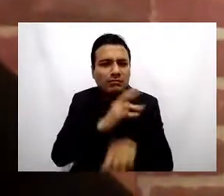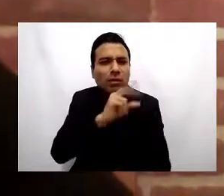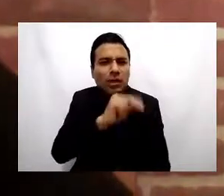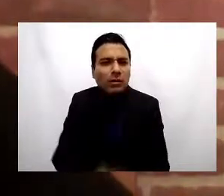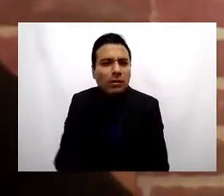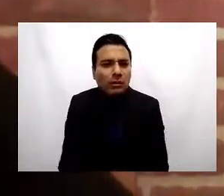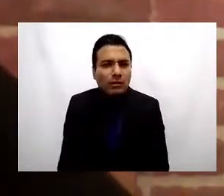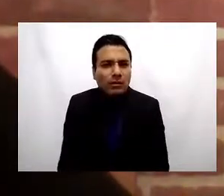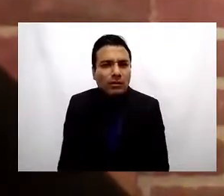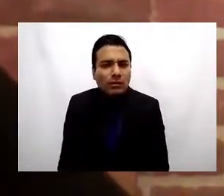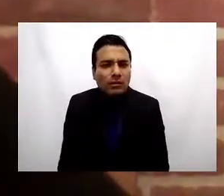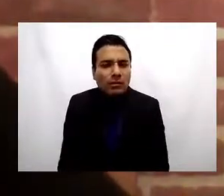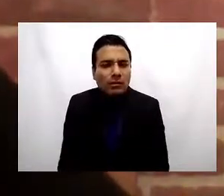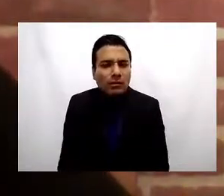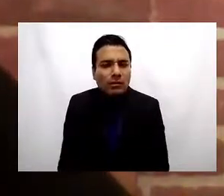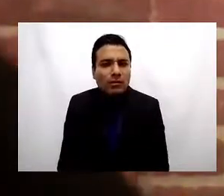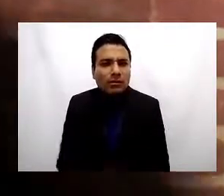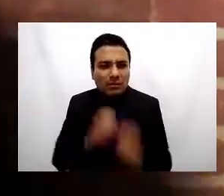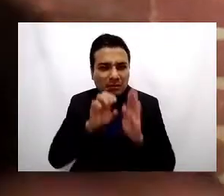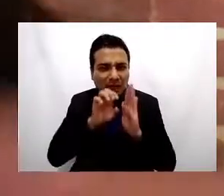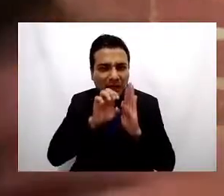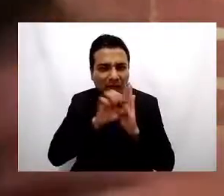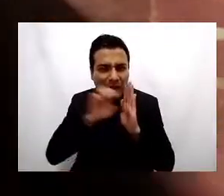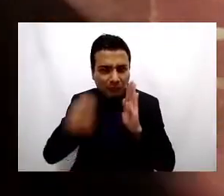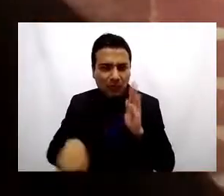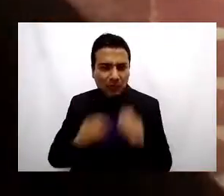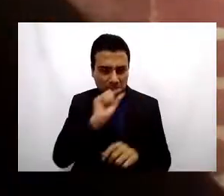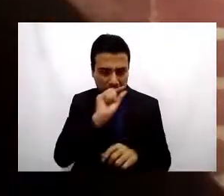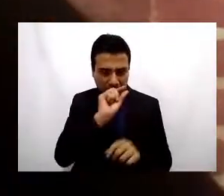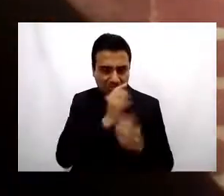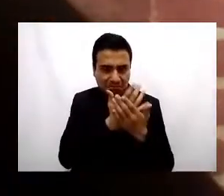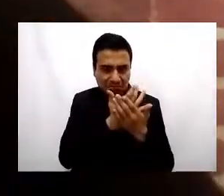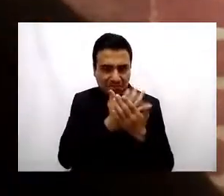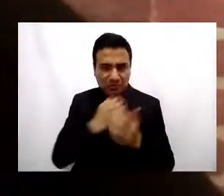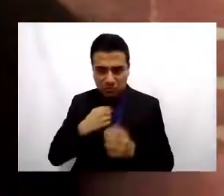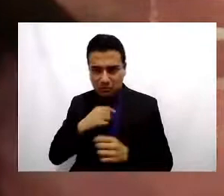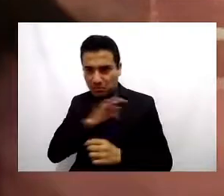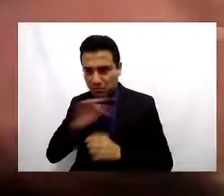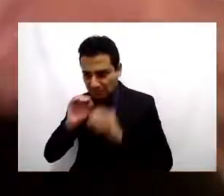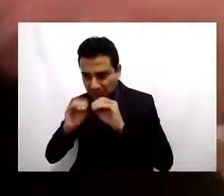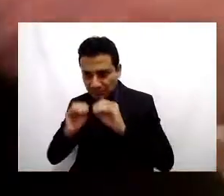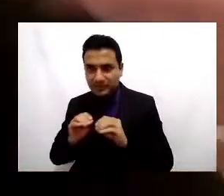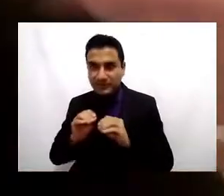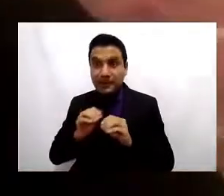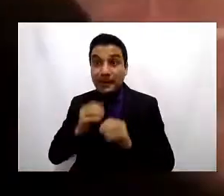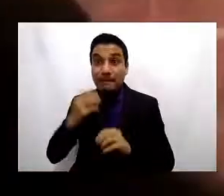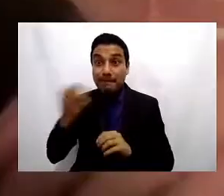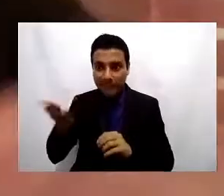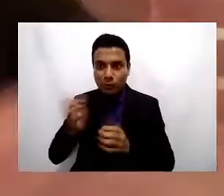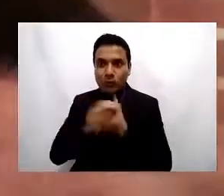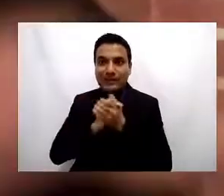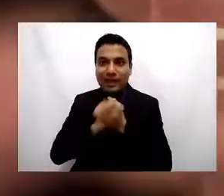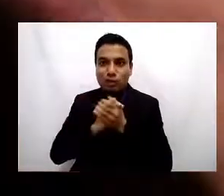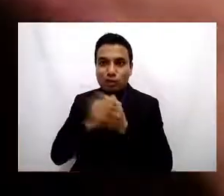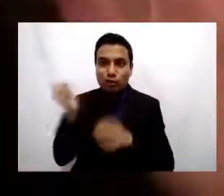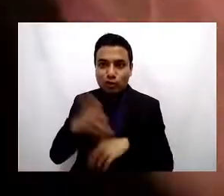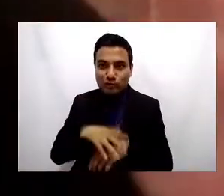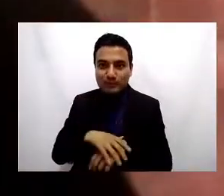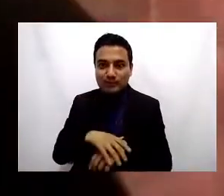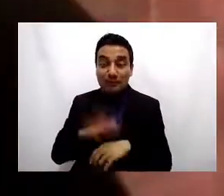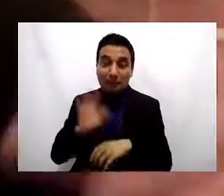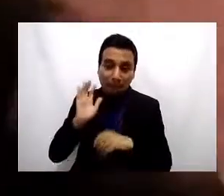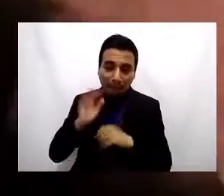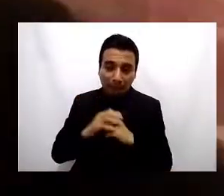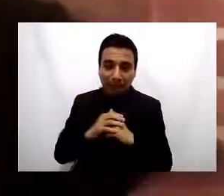Si me dan un rato, yo podría armarlo. Pidió unos dados, se los dimos, nos olvidamos durante